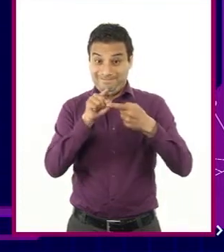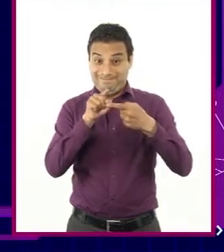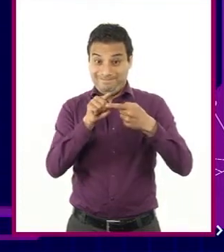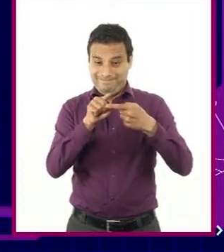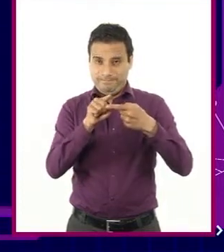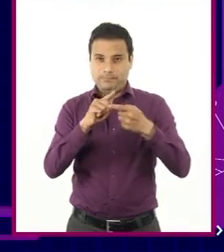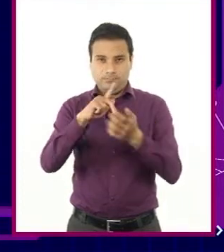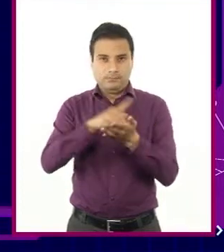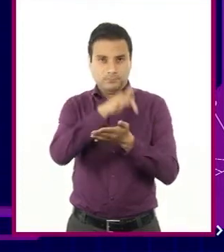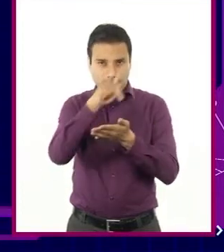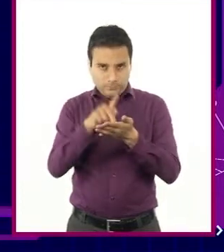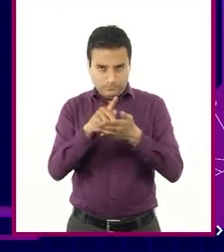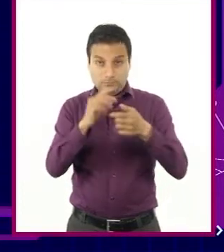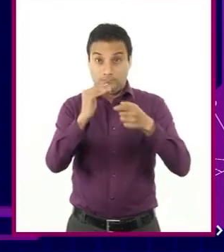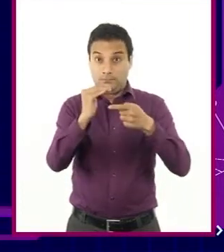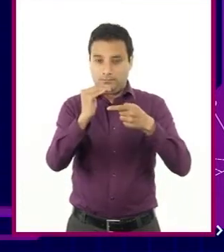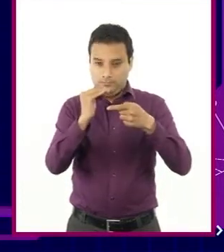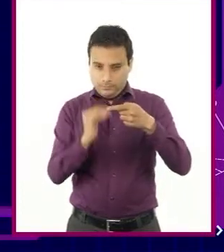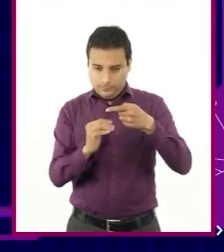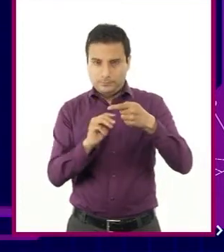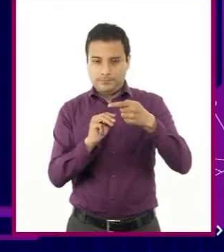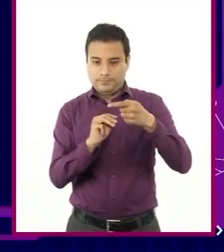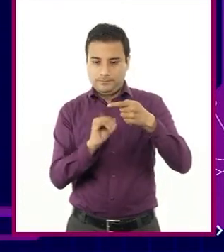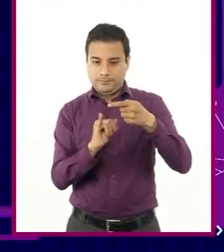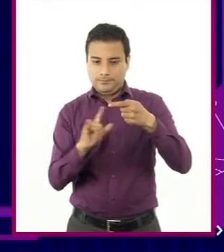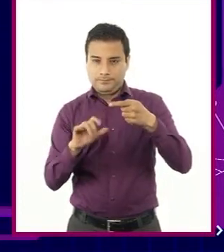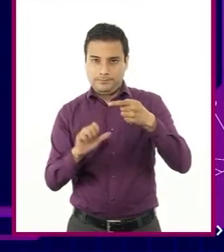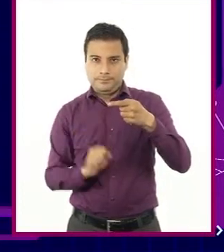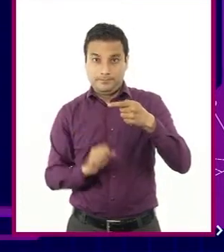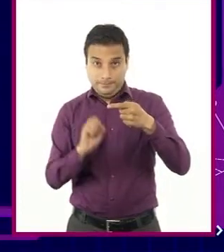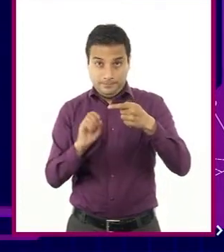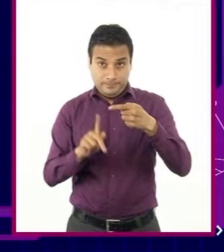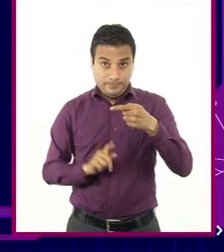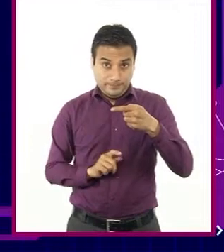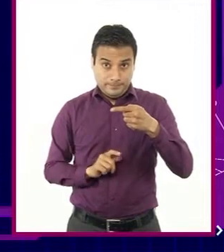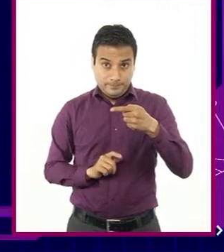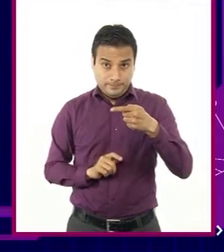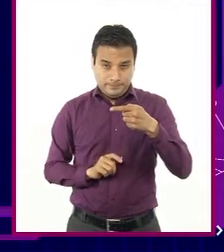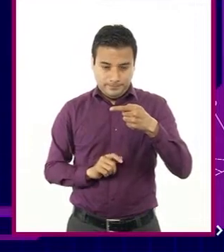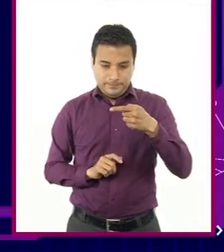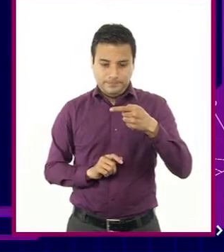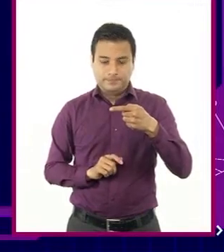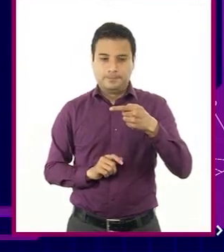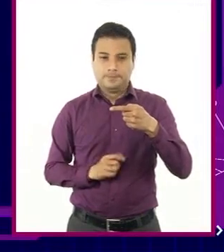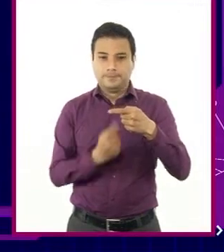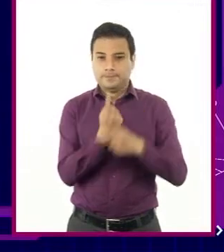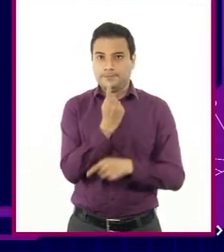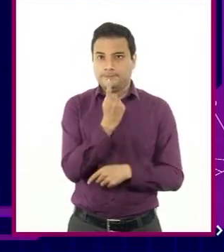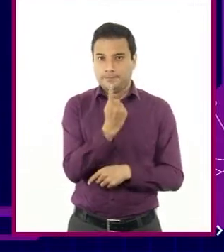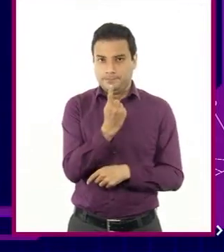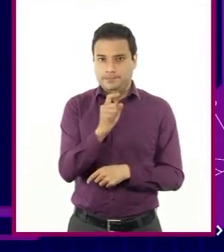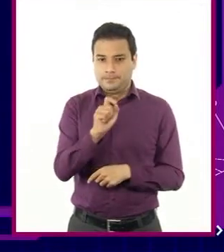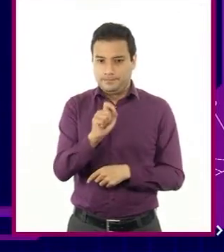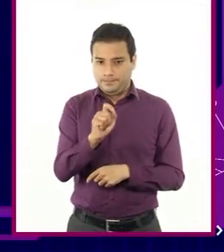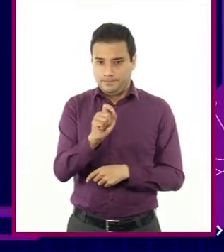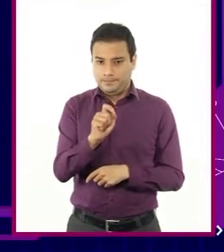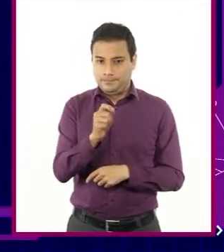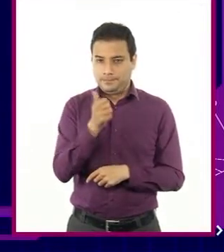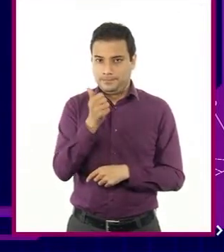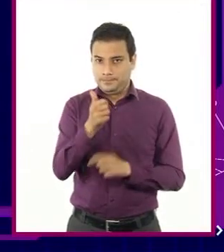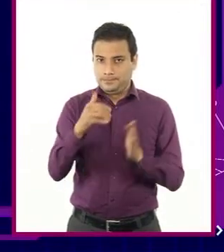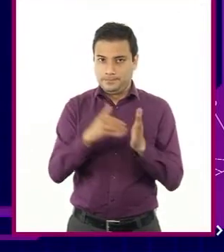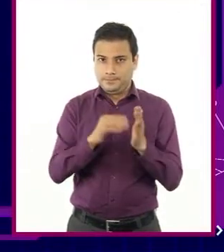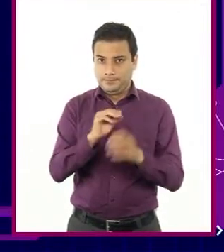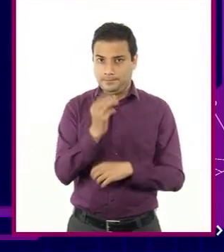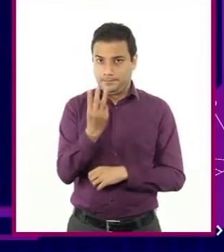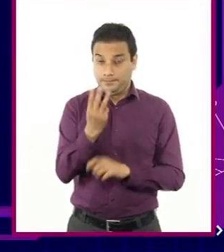unidad de medida millas en el denominador. Es decir, el factor de conversión será 1.6093 kilómetros